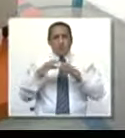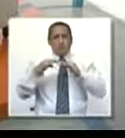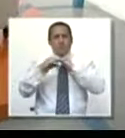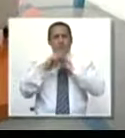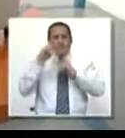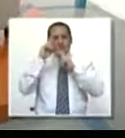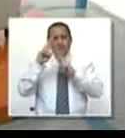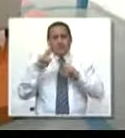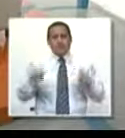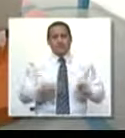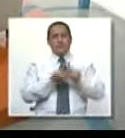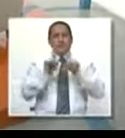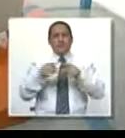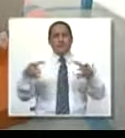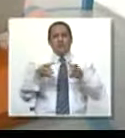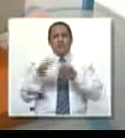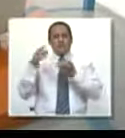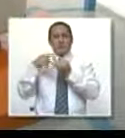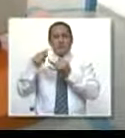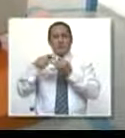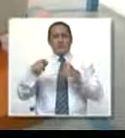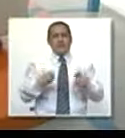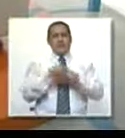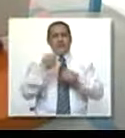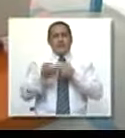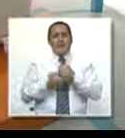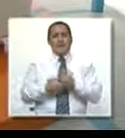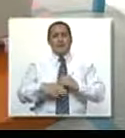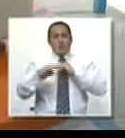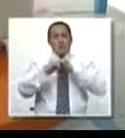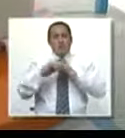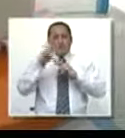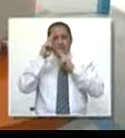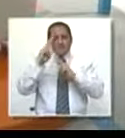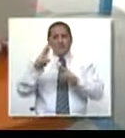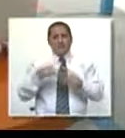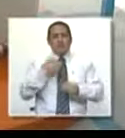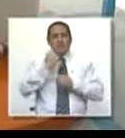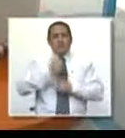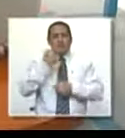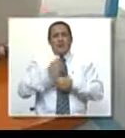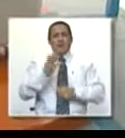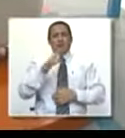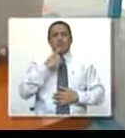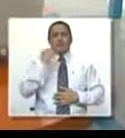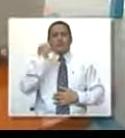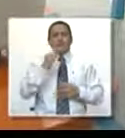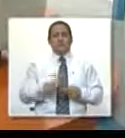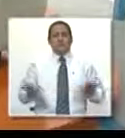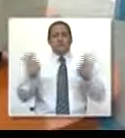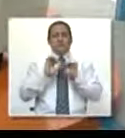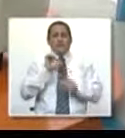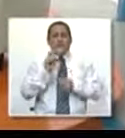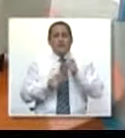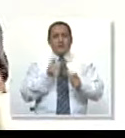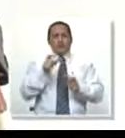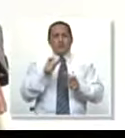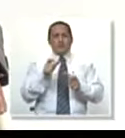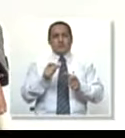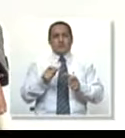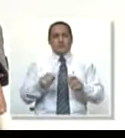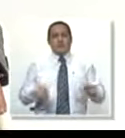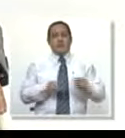democracia y Consecuentemente instituciones que garanticen la democracia y el ejercicio de los derechos fundamentales de las